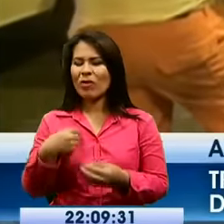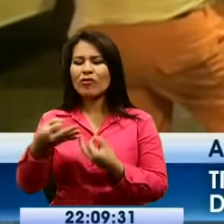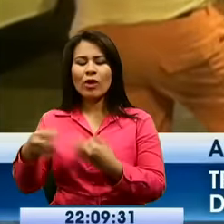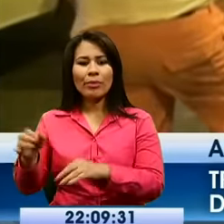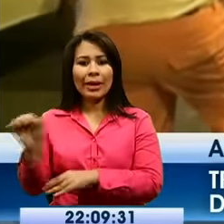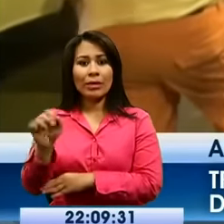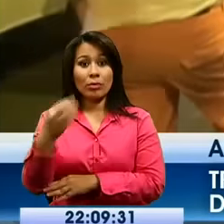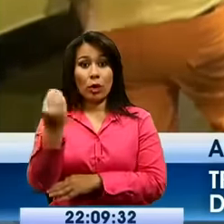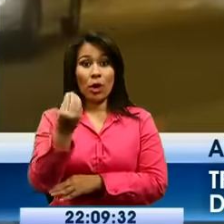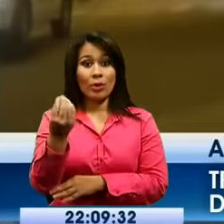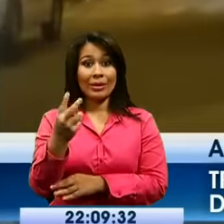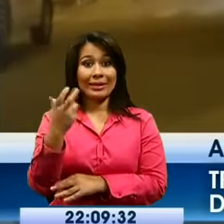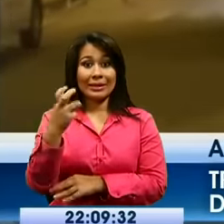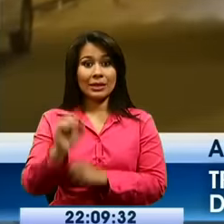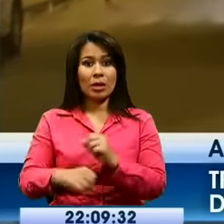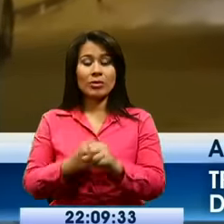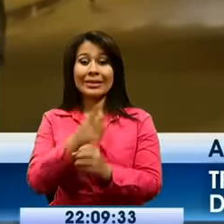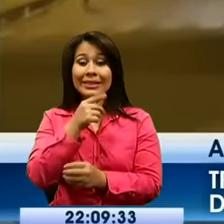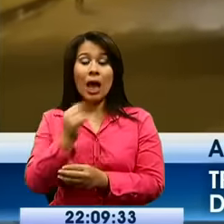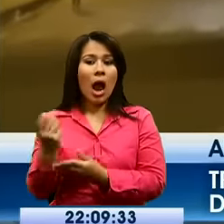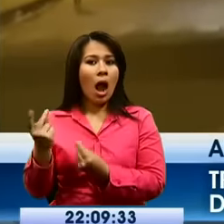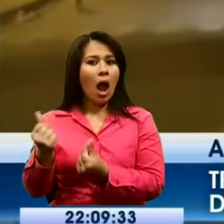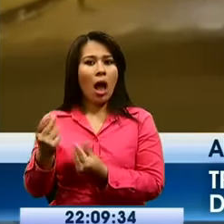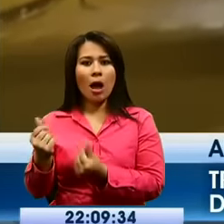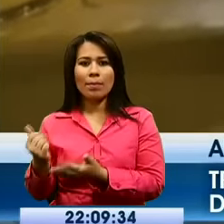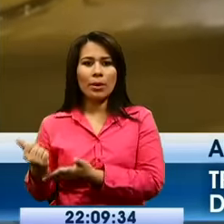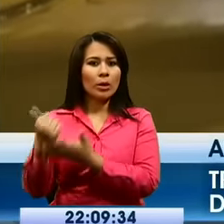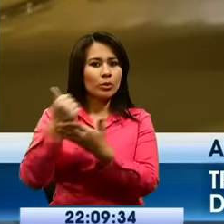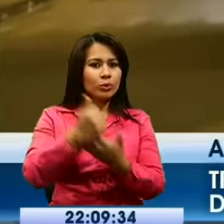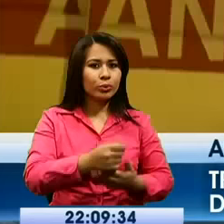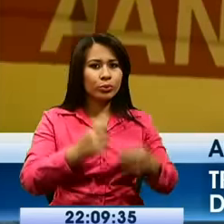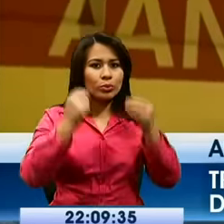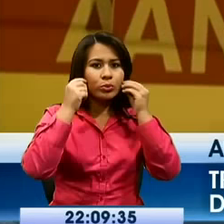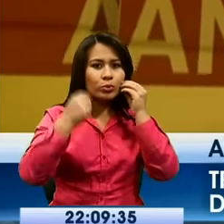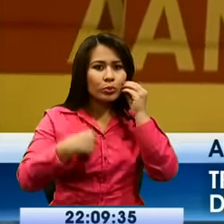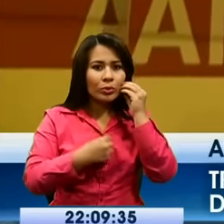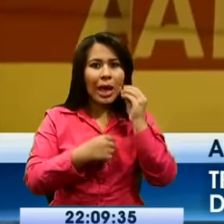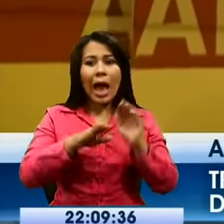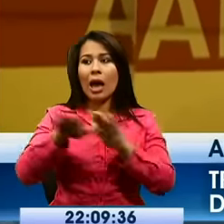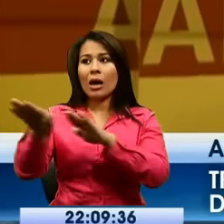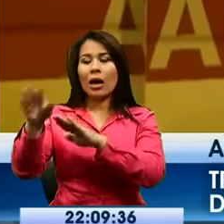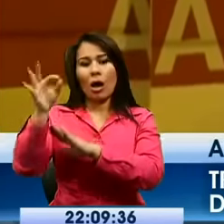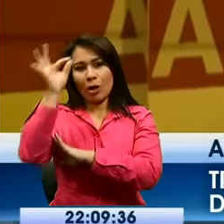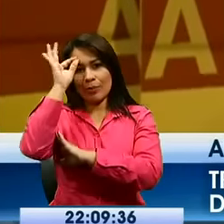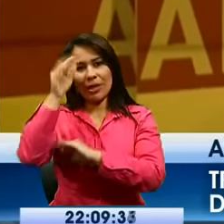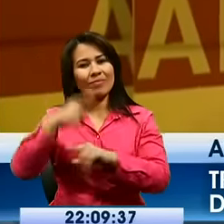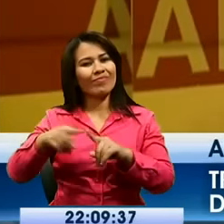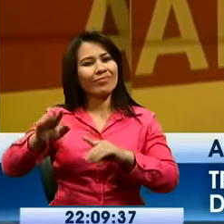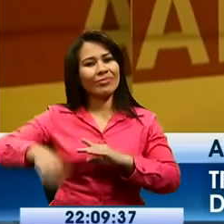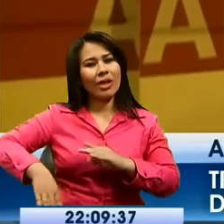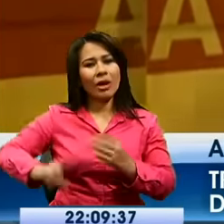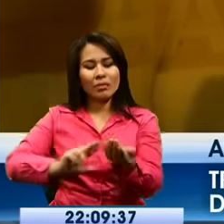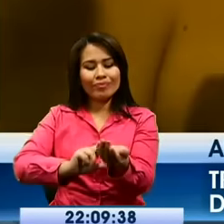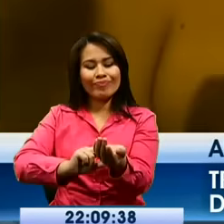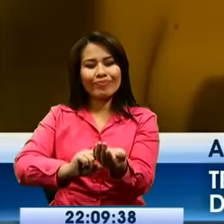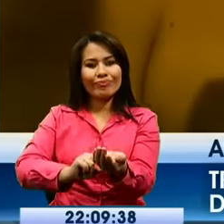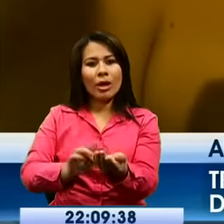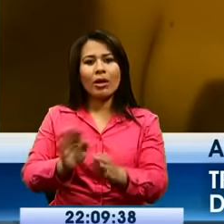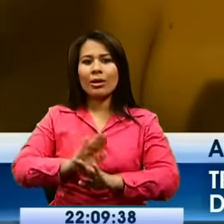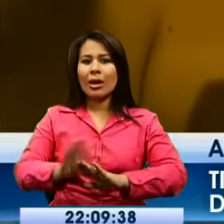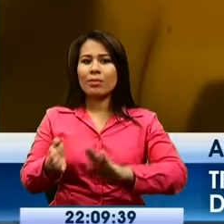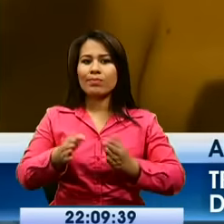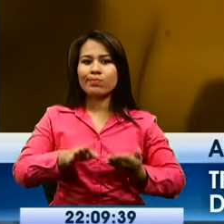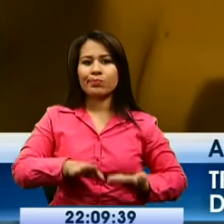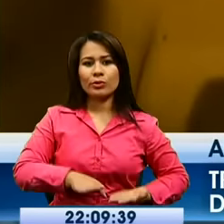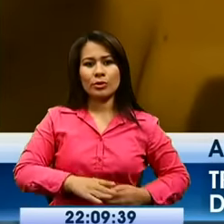años fue auxiliado de inmediato y trasladado en ambulancia hacia una casa de salud, pero en el camino dejó de existir. Ya había fallecido